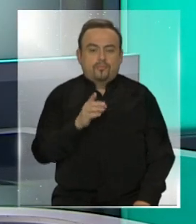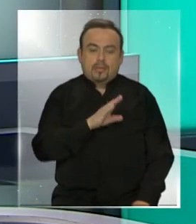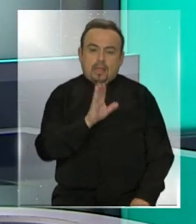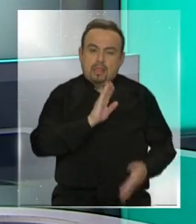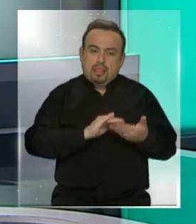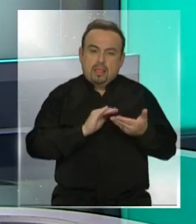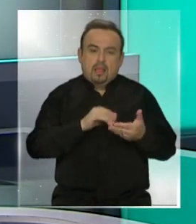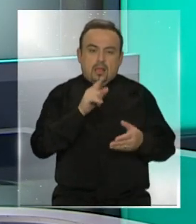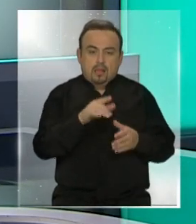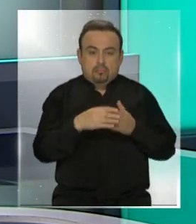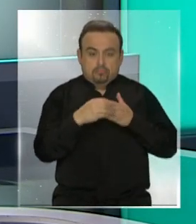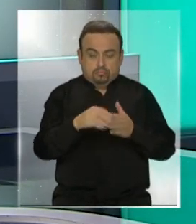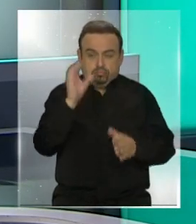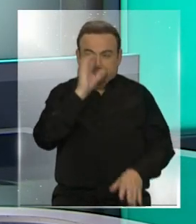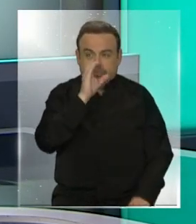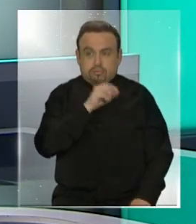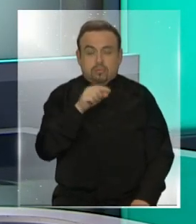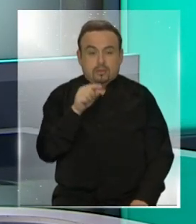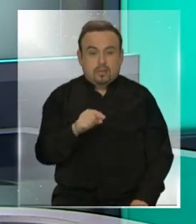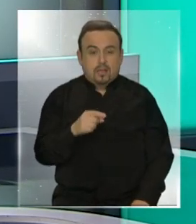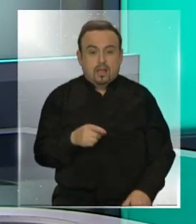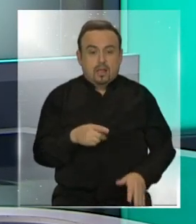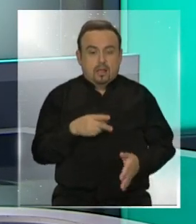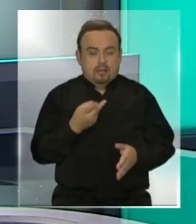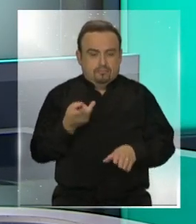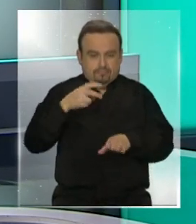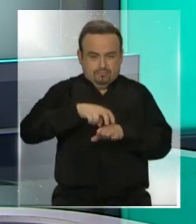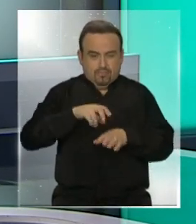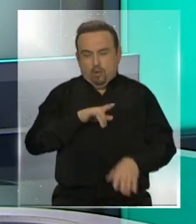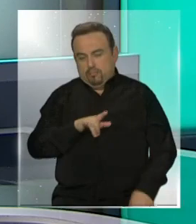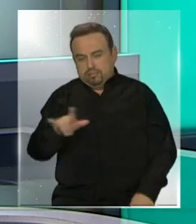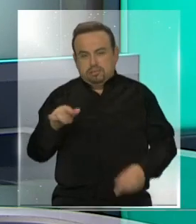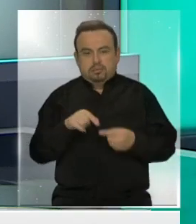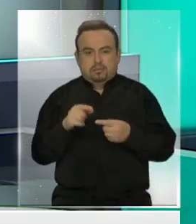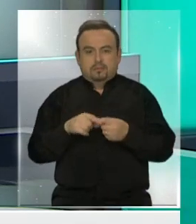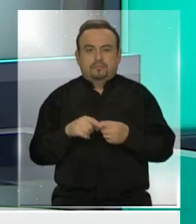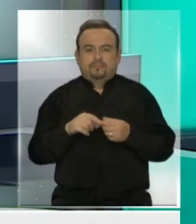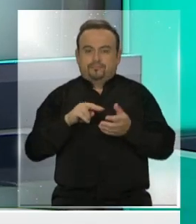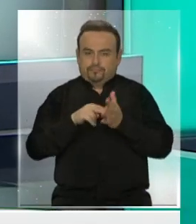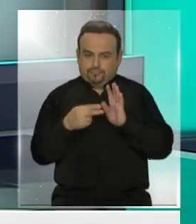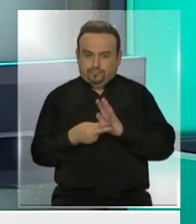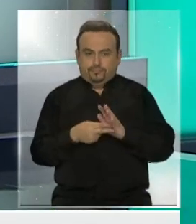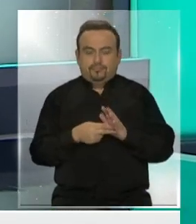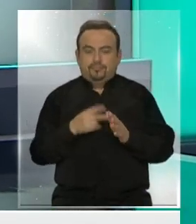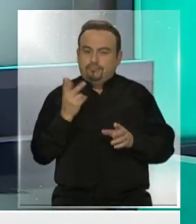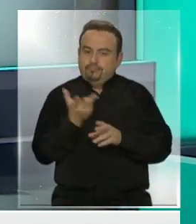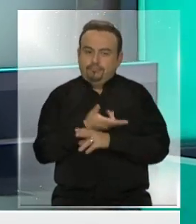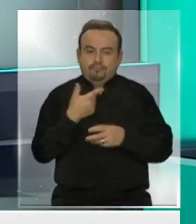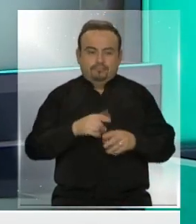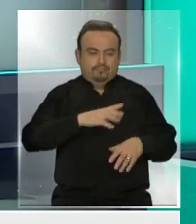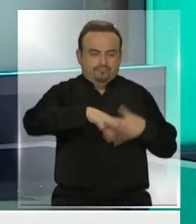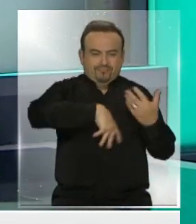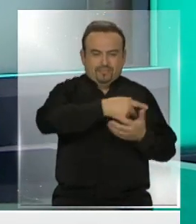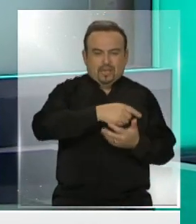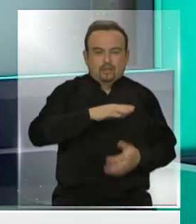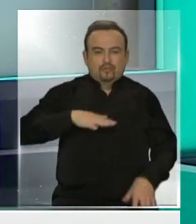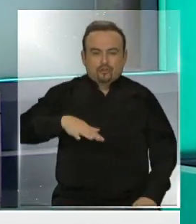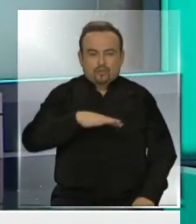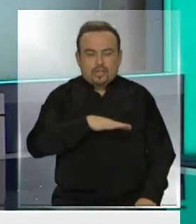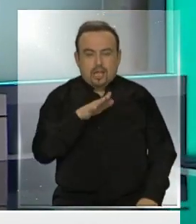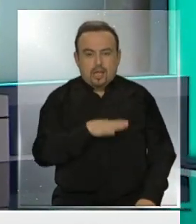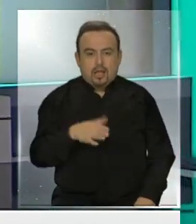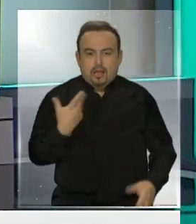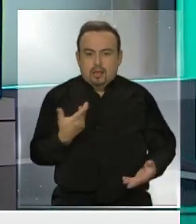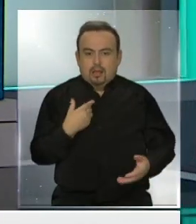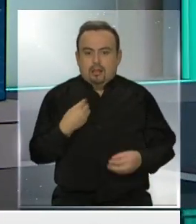de todas maneras el turismo y el transporte ahora pero el turismo era un sector que venía tremendamente dañado ya con el estallido social por tanto habían pocas